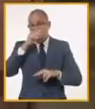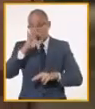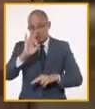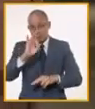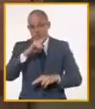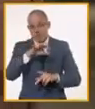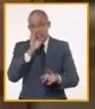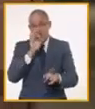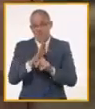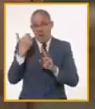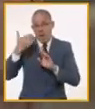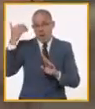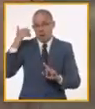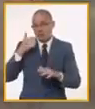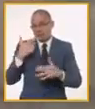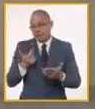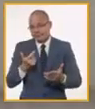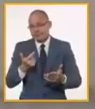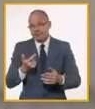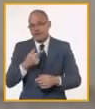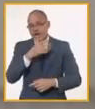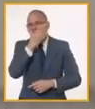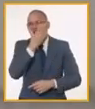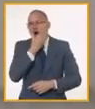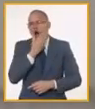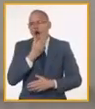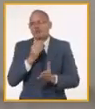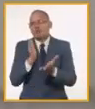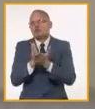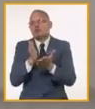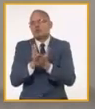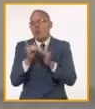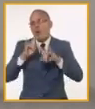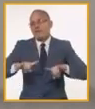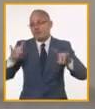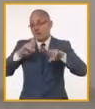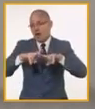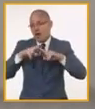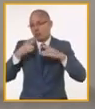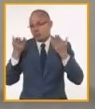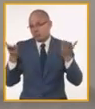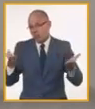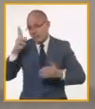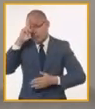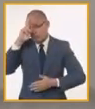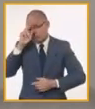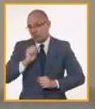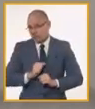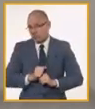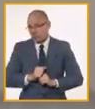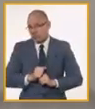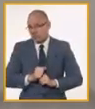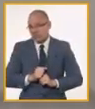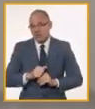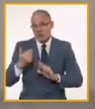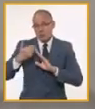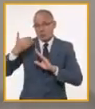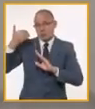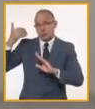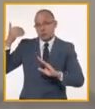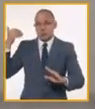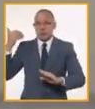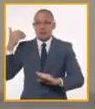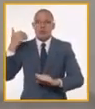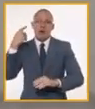tiranía cuando estudiaba medicina en la Universidad de La Habana. Hace 65